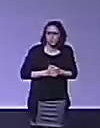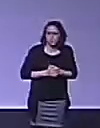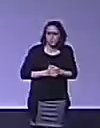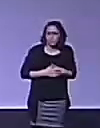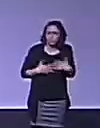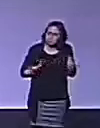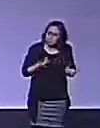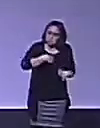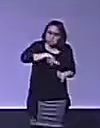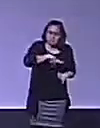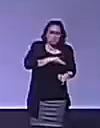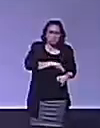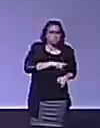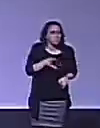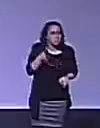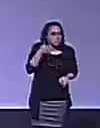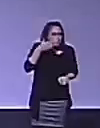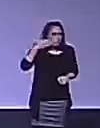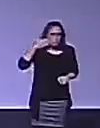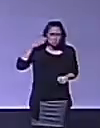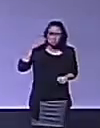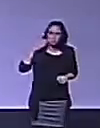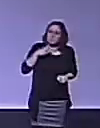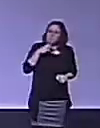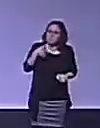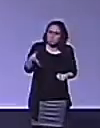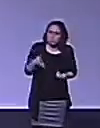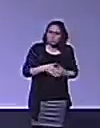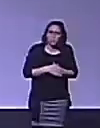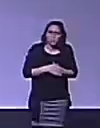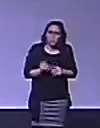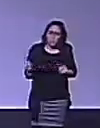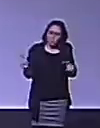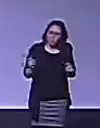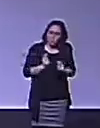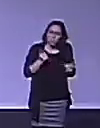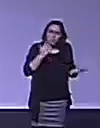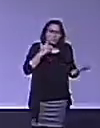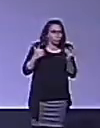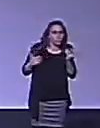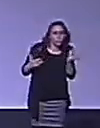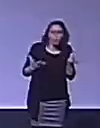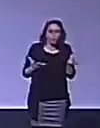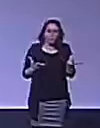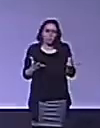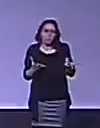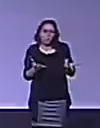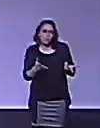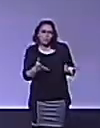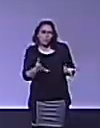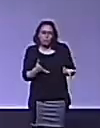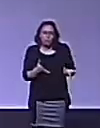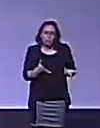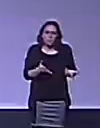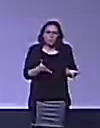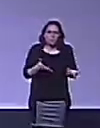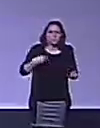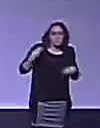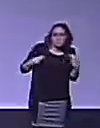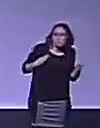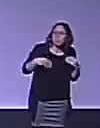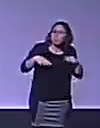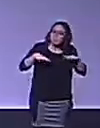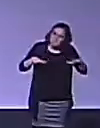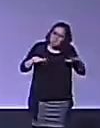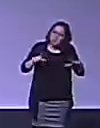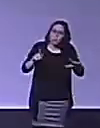sentimos orgullosos y sabemos que nos da espectáculo y buenos momentos. Es decir, hay un apego al deporte femenino que quisiéramos que todavía